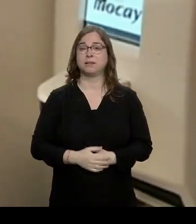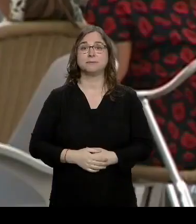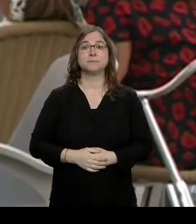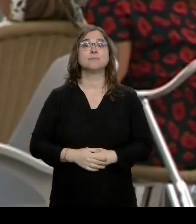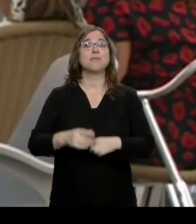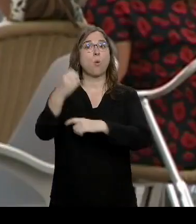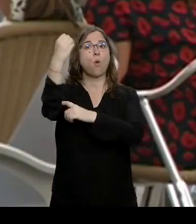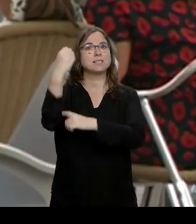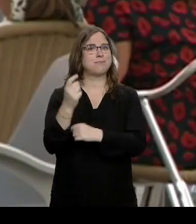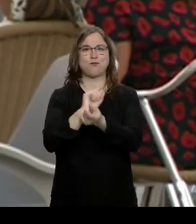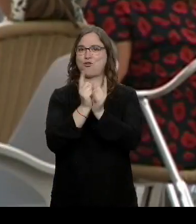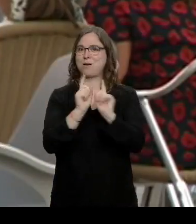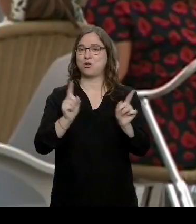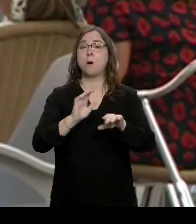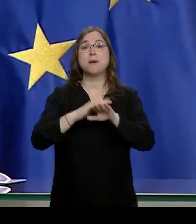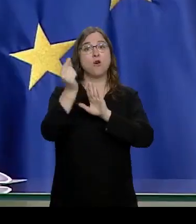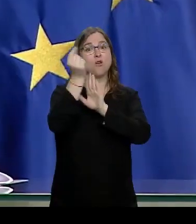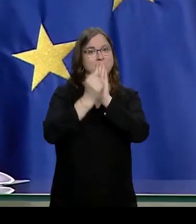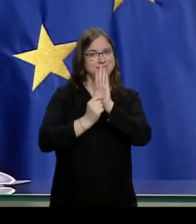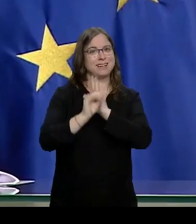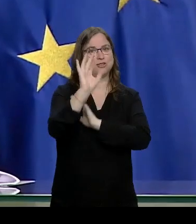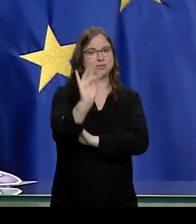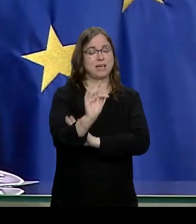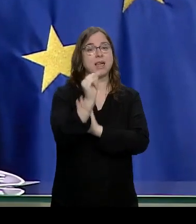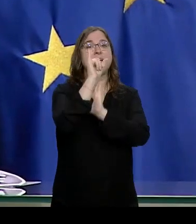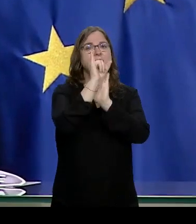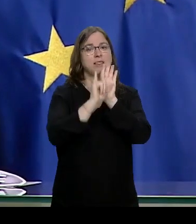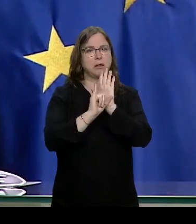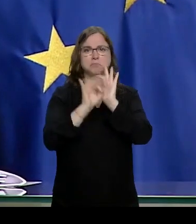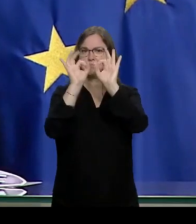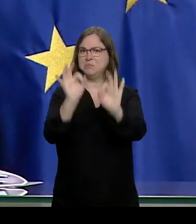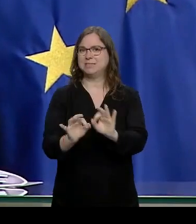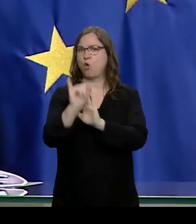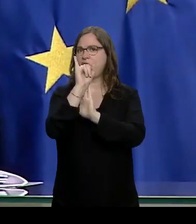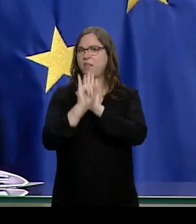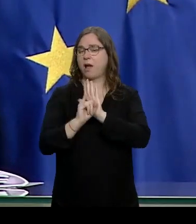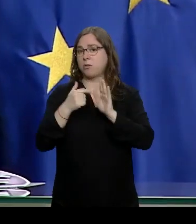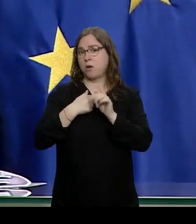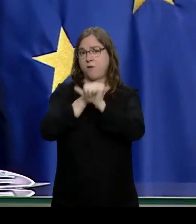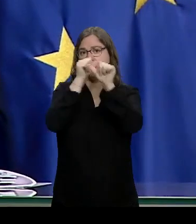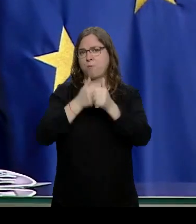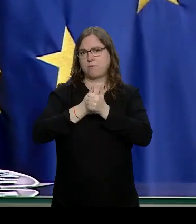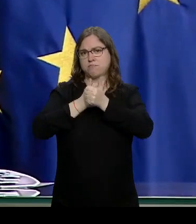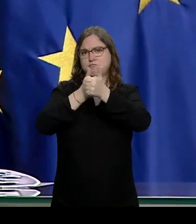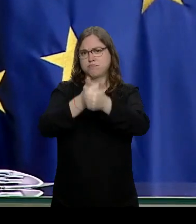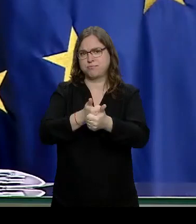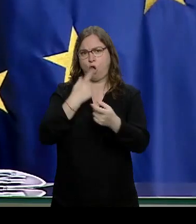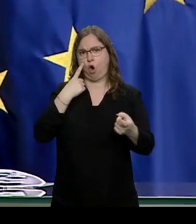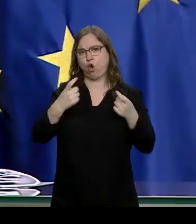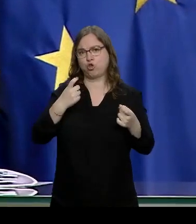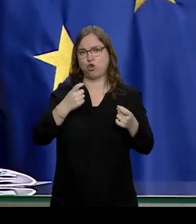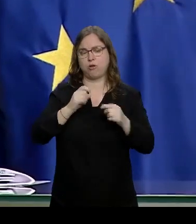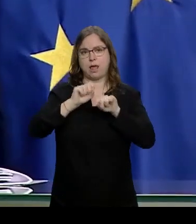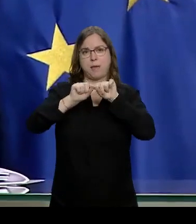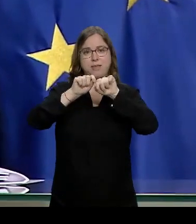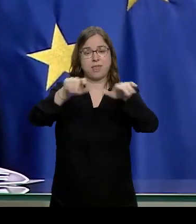no se cambiará, pero sí los criterios. Los indicadores se van a mantener porque es la manera que tenemos de seguir la epidemia,